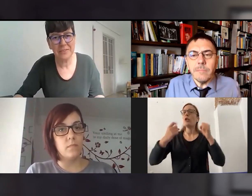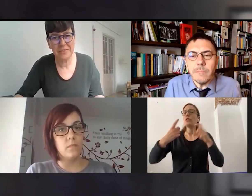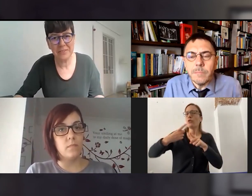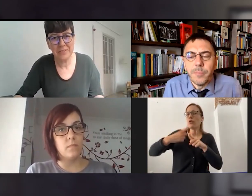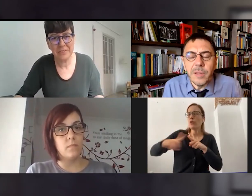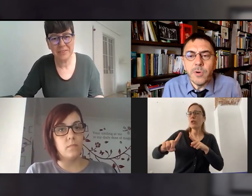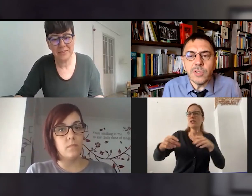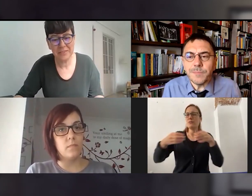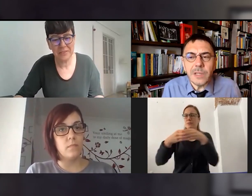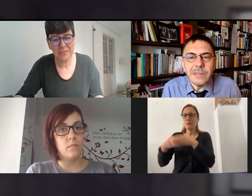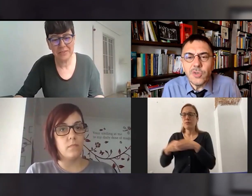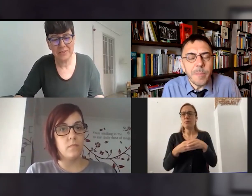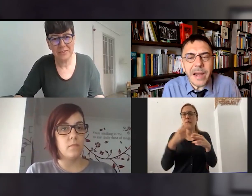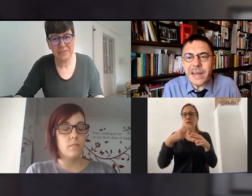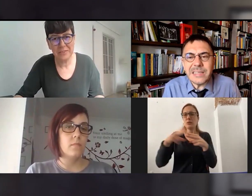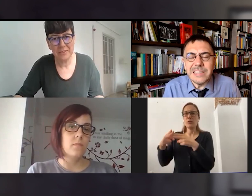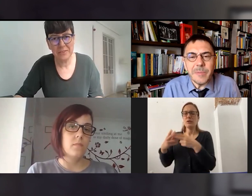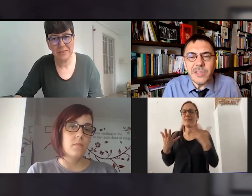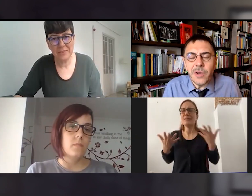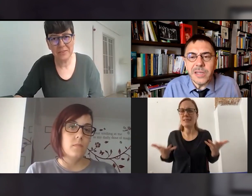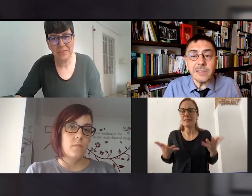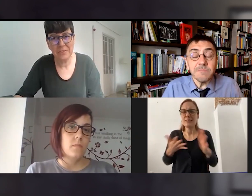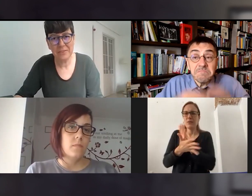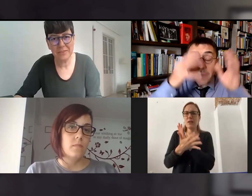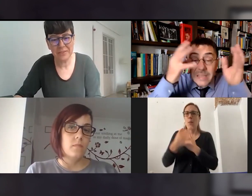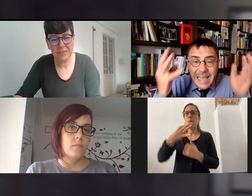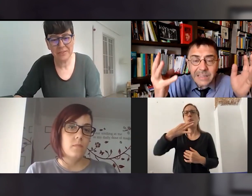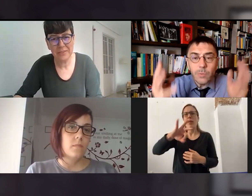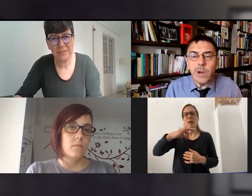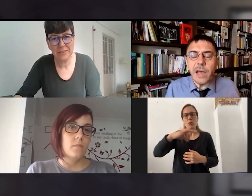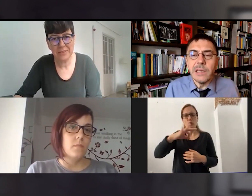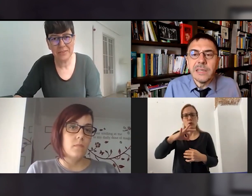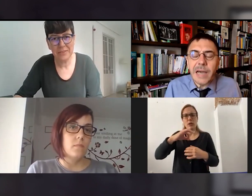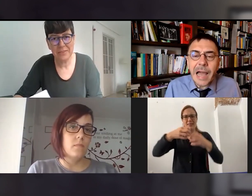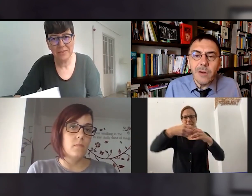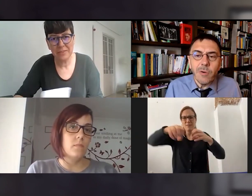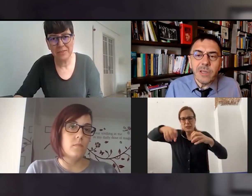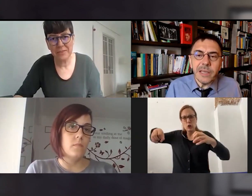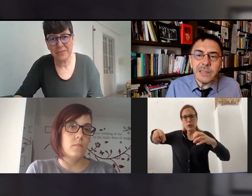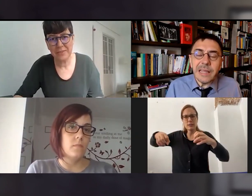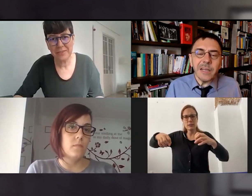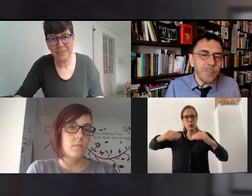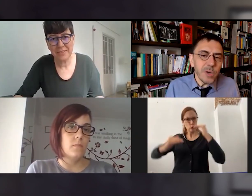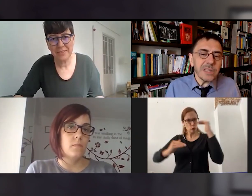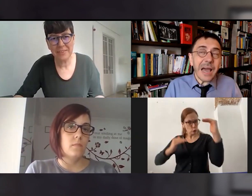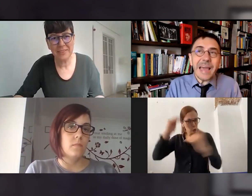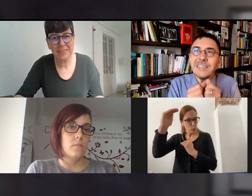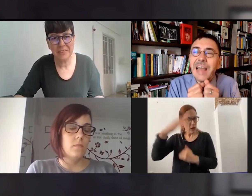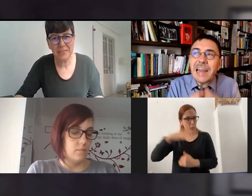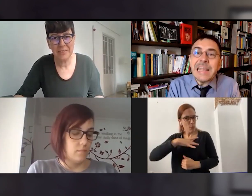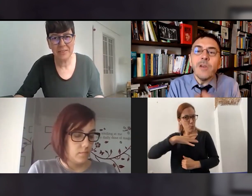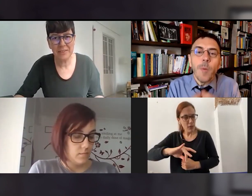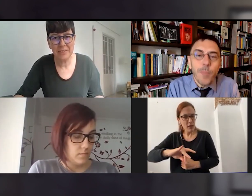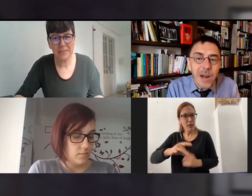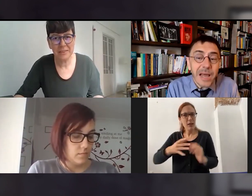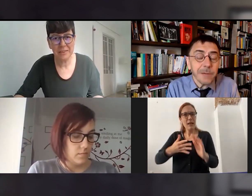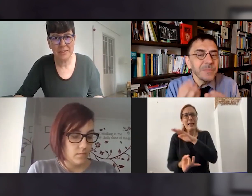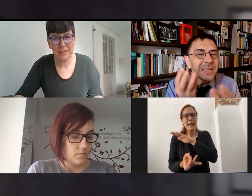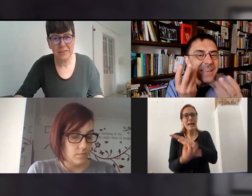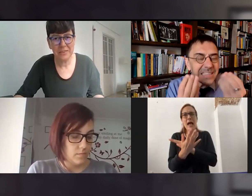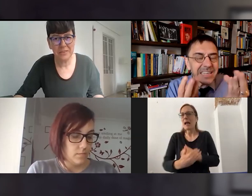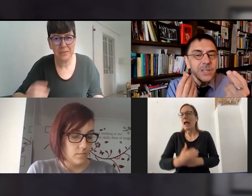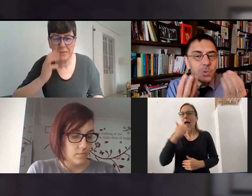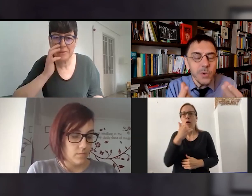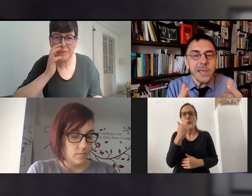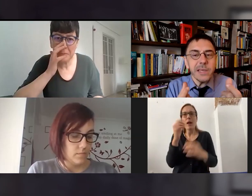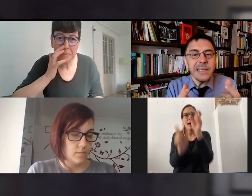capaz Podemos de superar esas divisiones y articular algo que dé respuesta a ese anhelo popular